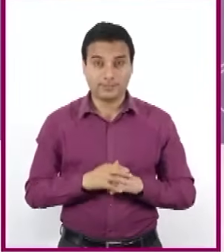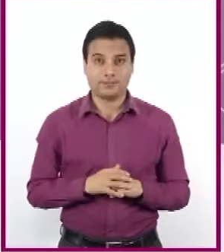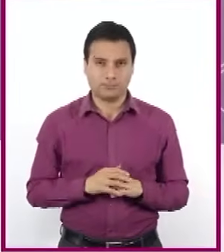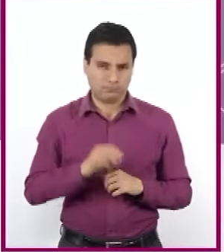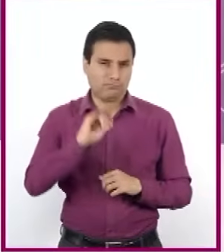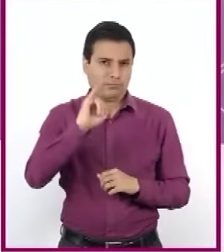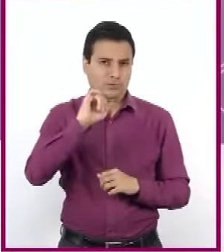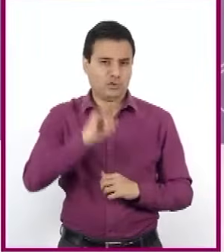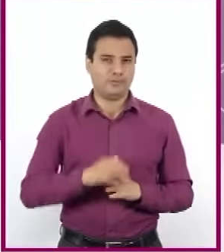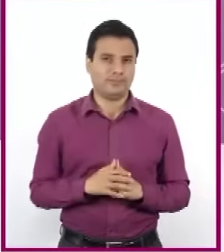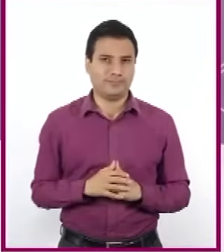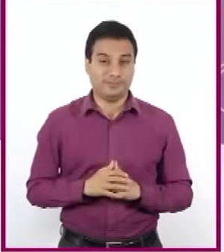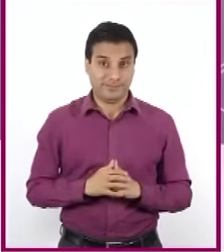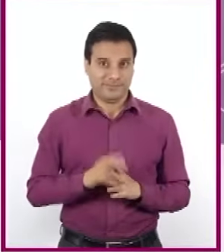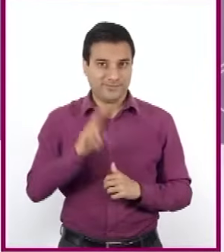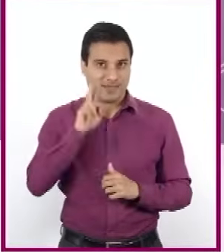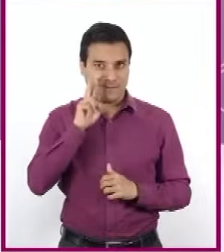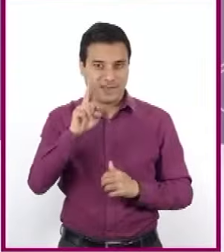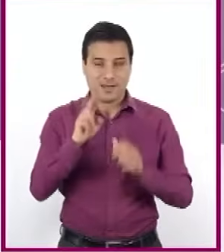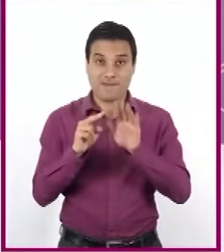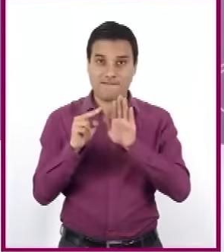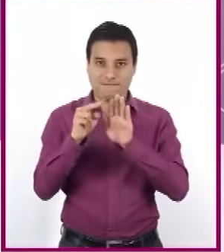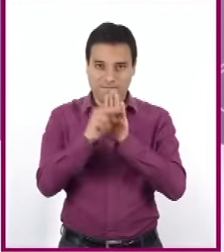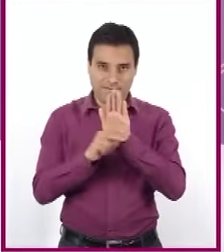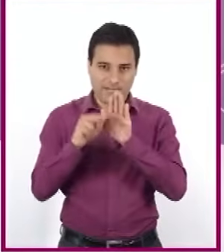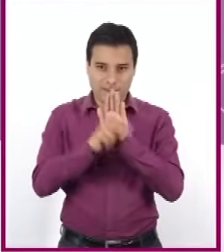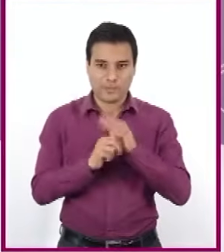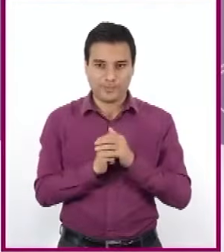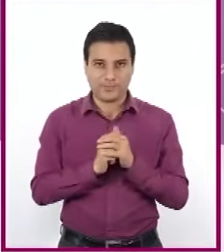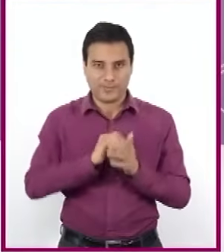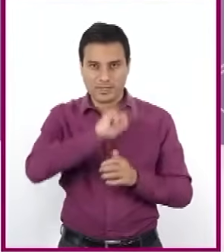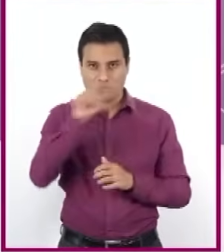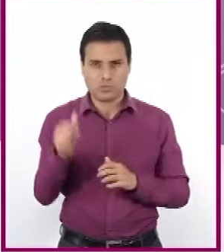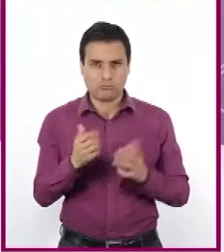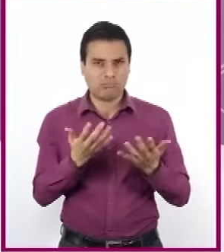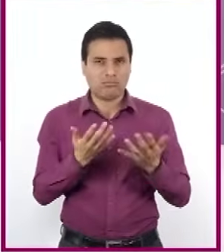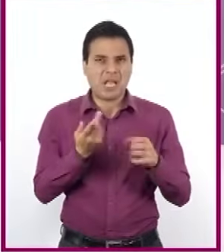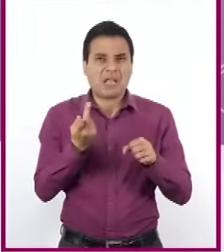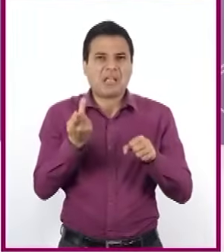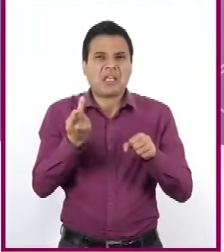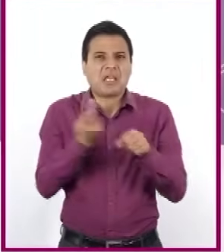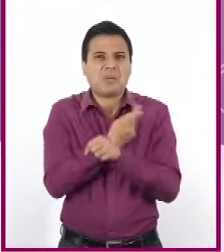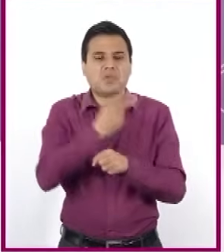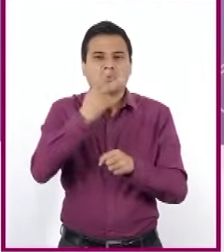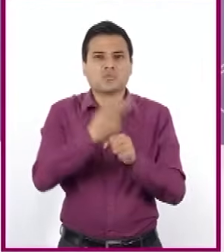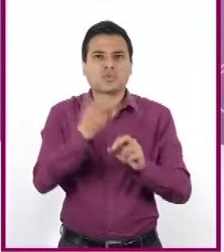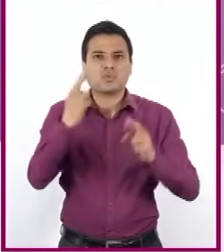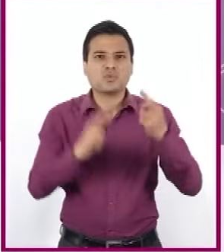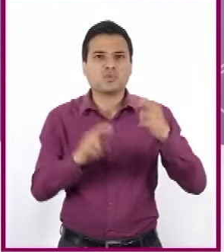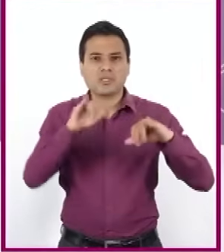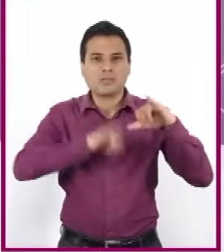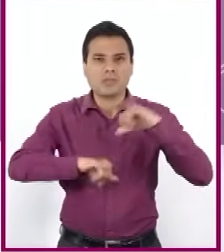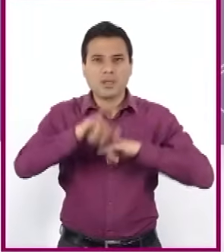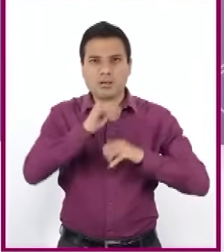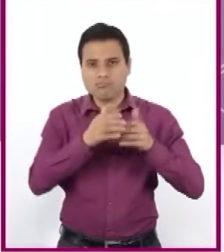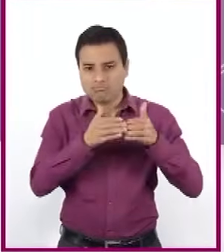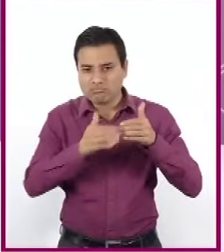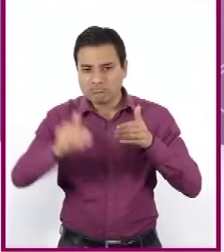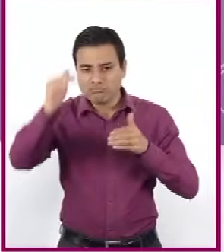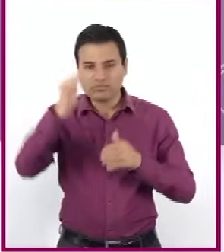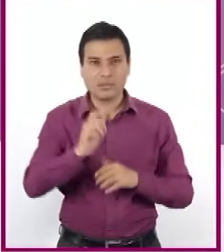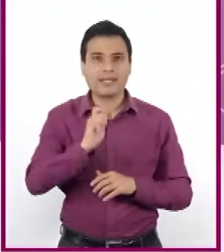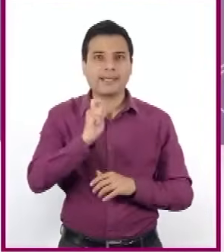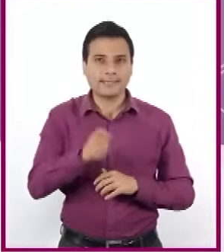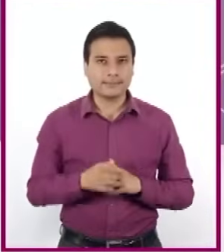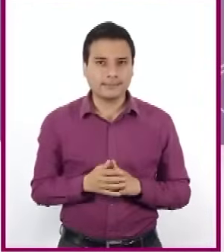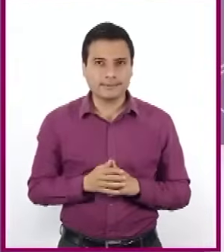Claro que sí. Observen el siguiente video y concluyan qué resultados se obtuvieron de este acontecimiento tan importante para la ciencia y